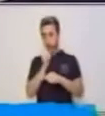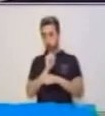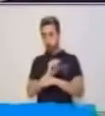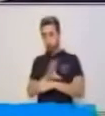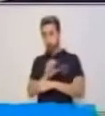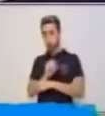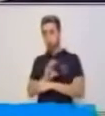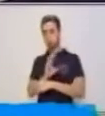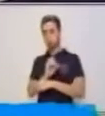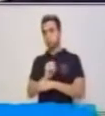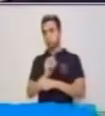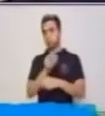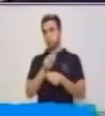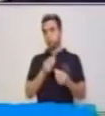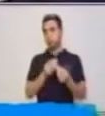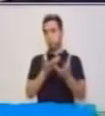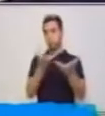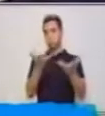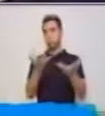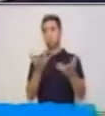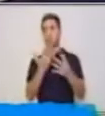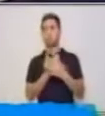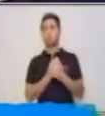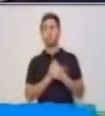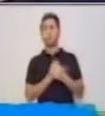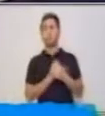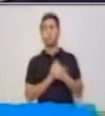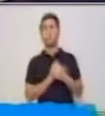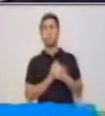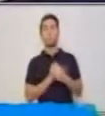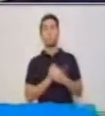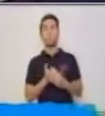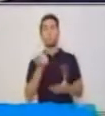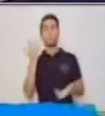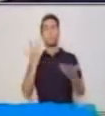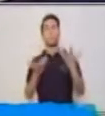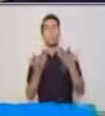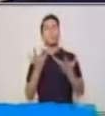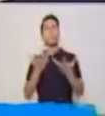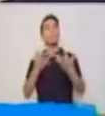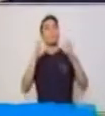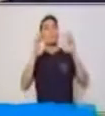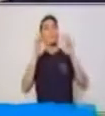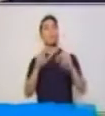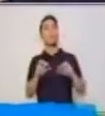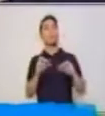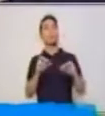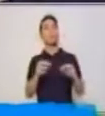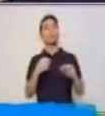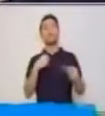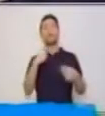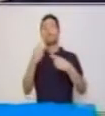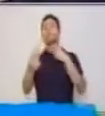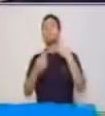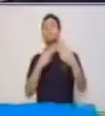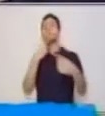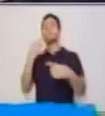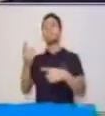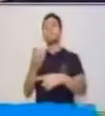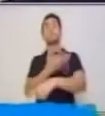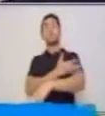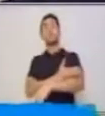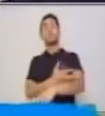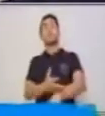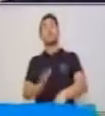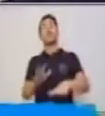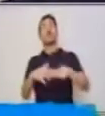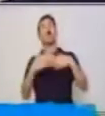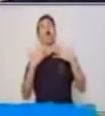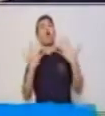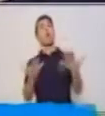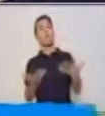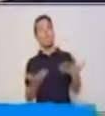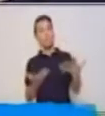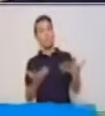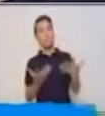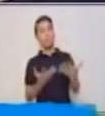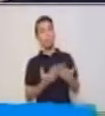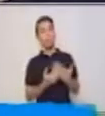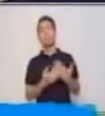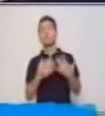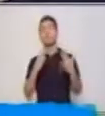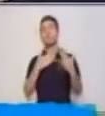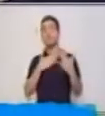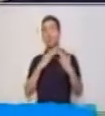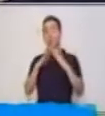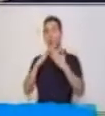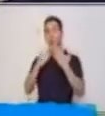persona consejera. Va a ser una persona que va a saber contarme las historias de la comunidad. Yo he tenido